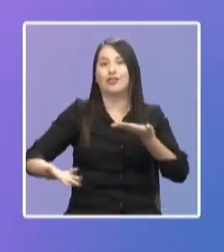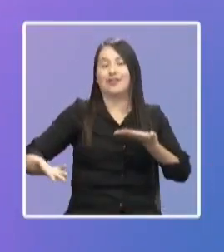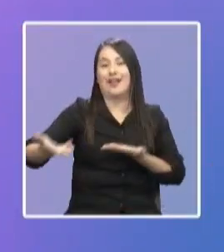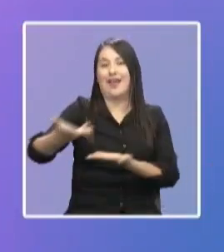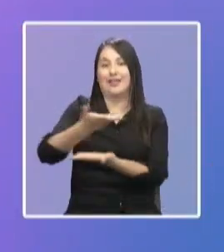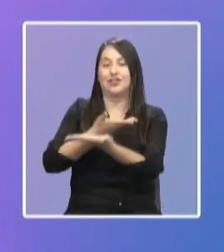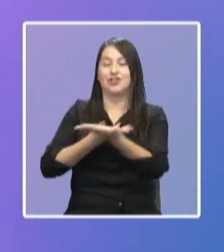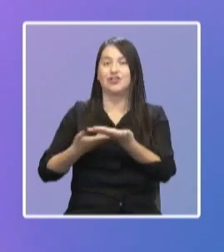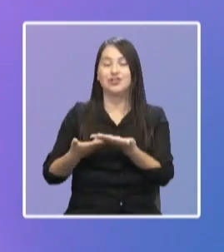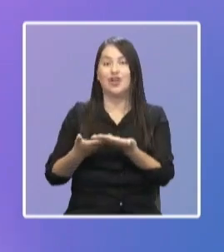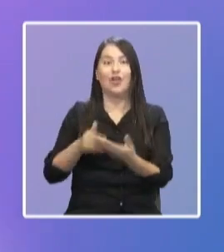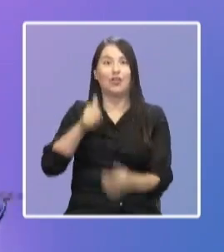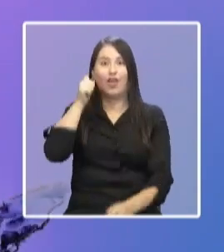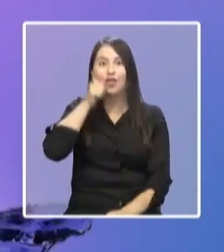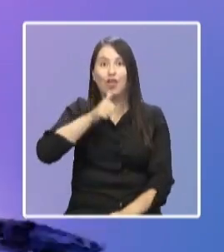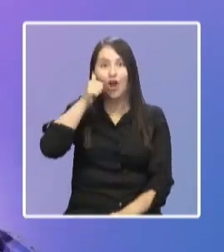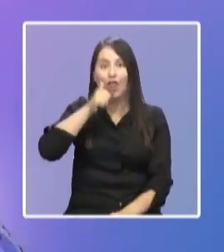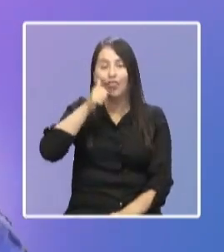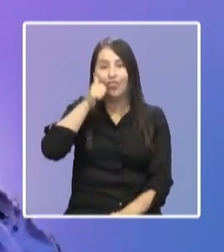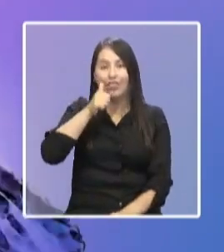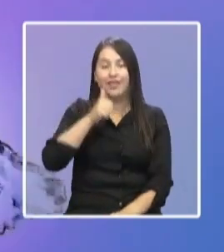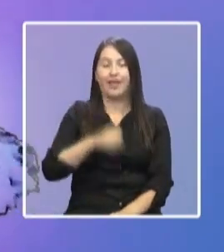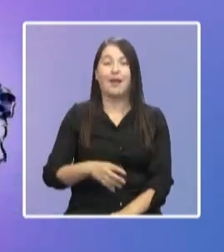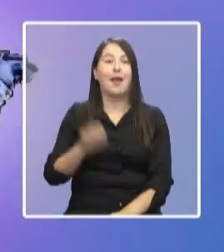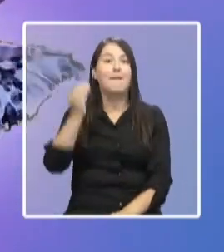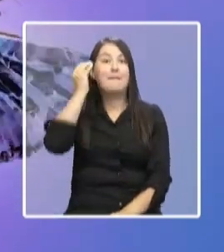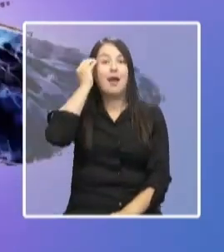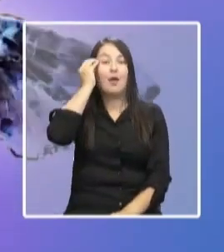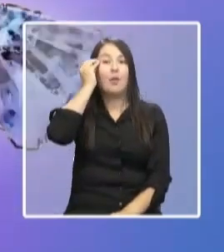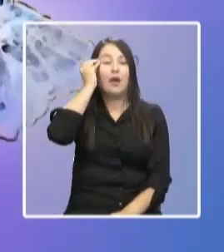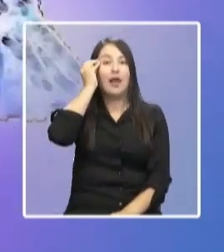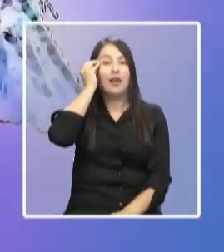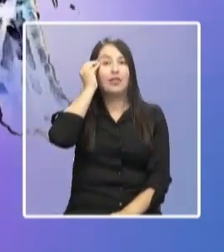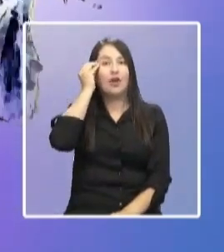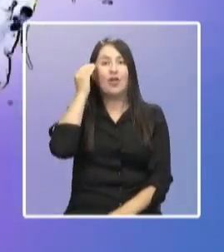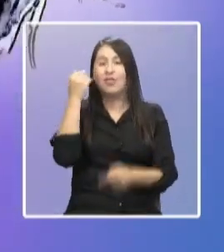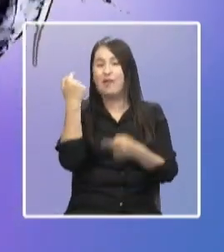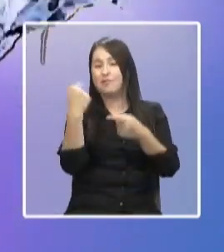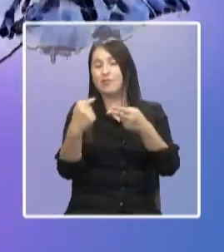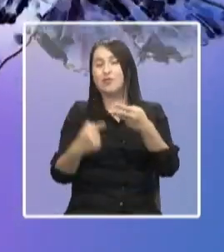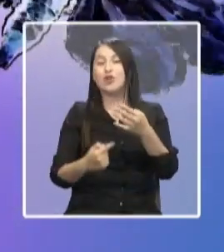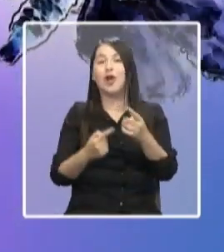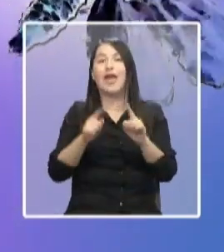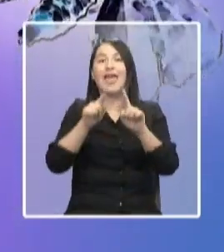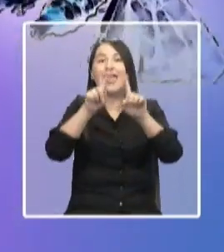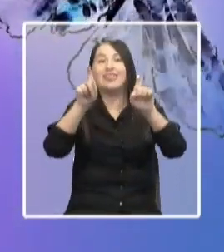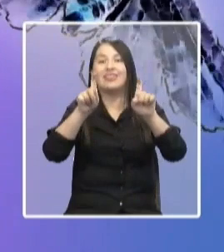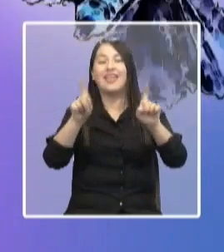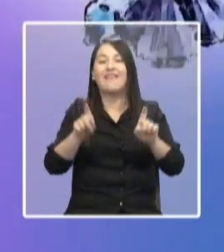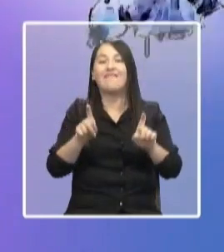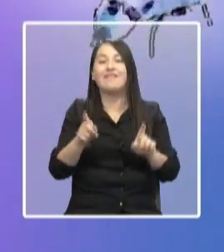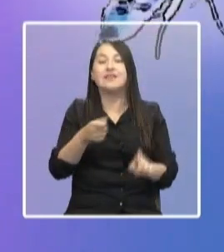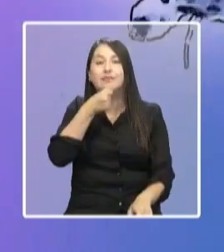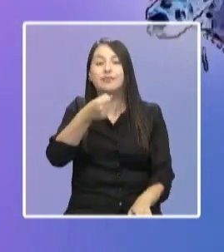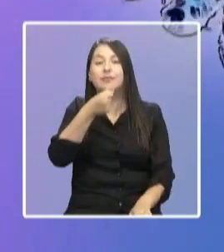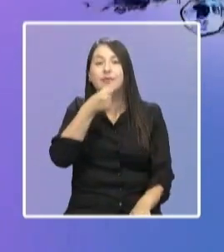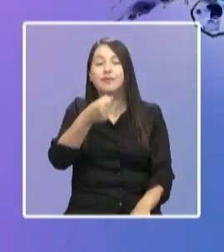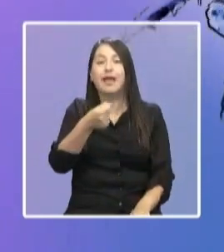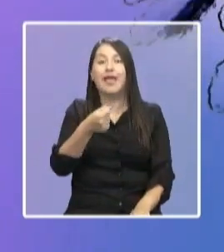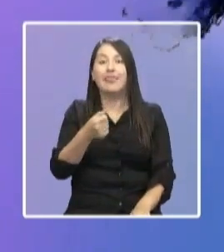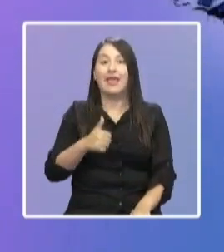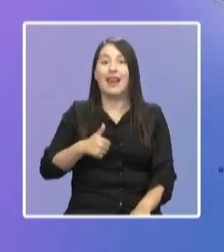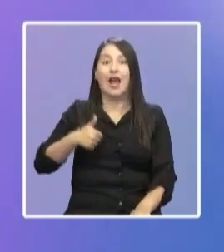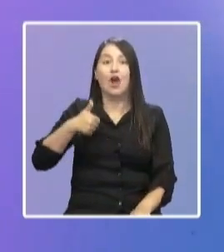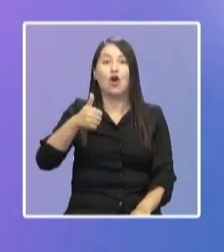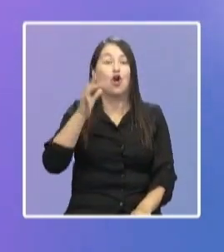cotidiana. Y bueno, me acuerdo en este momento de miles de entrevistas de las jóvenes señalando cómo las